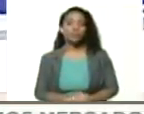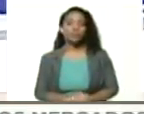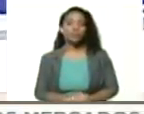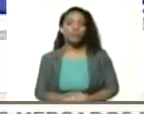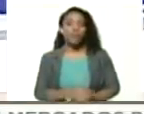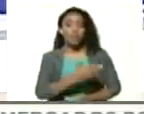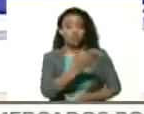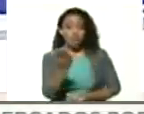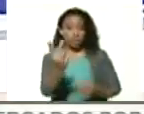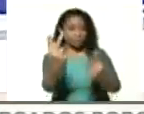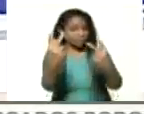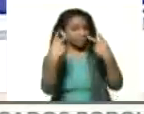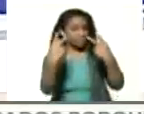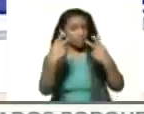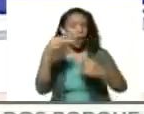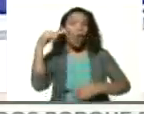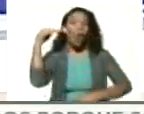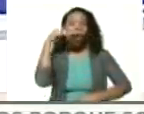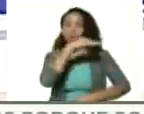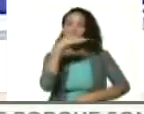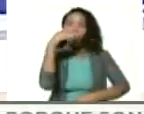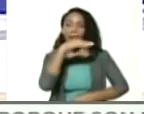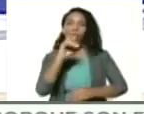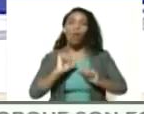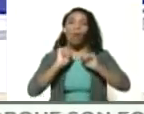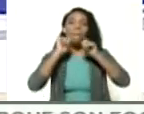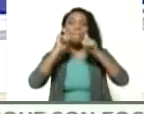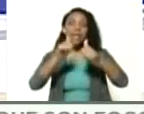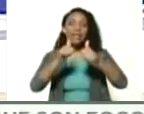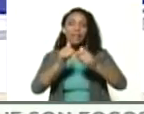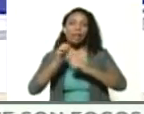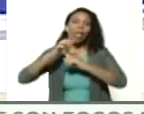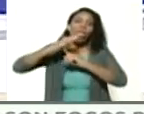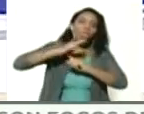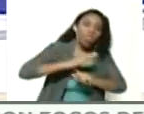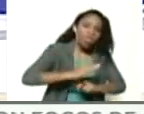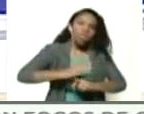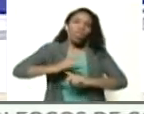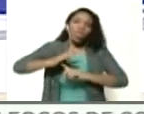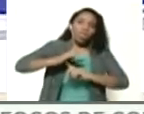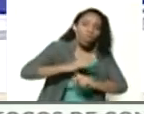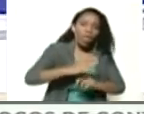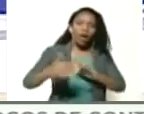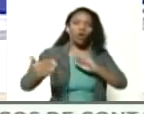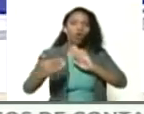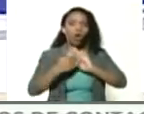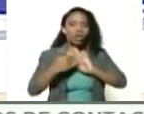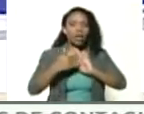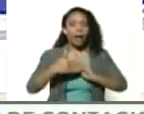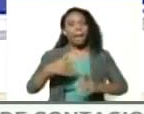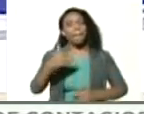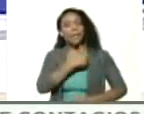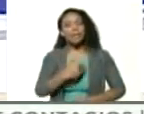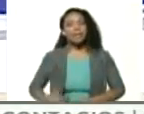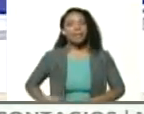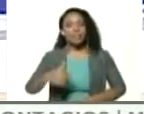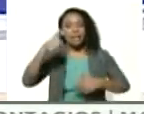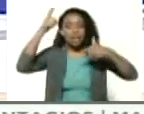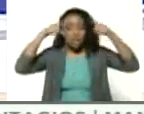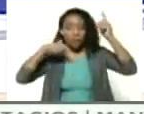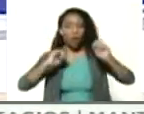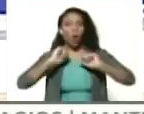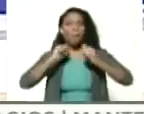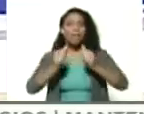Fíjense ustedes, en octubre comienzan las presiones contra el comandante Chávez, comienzan